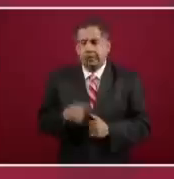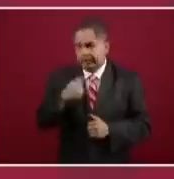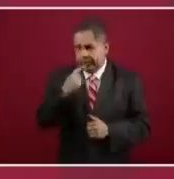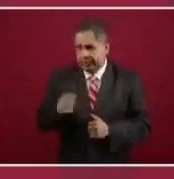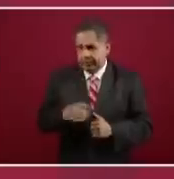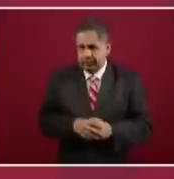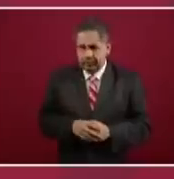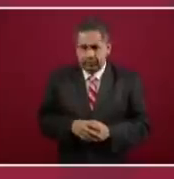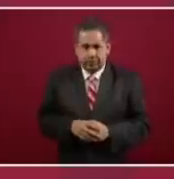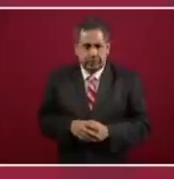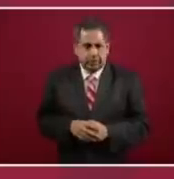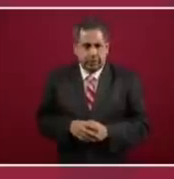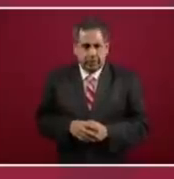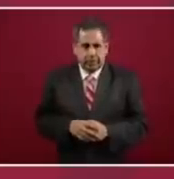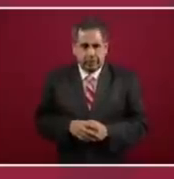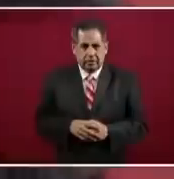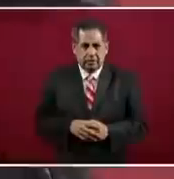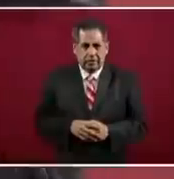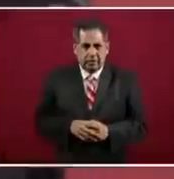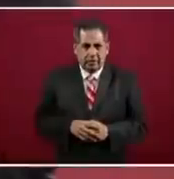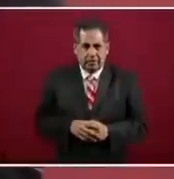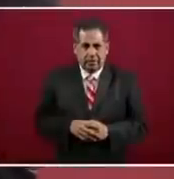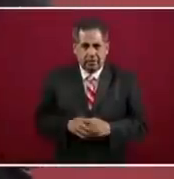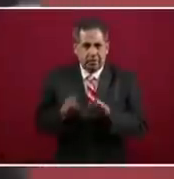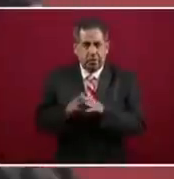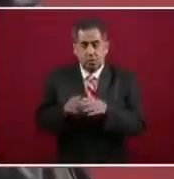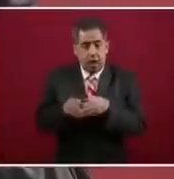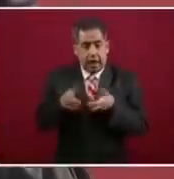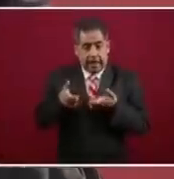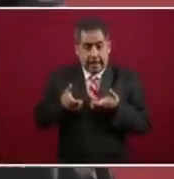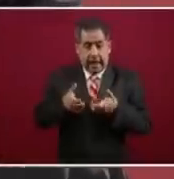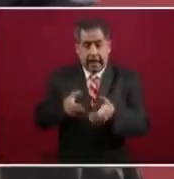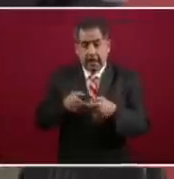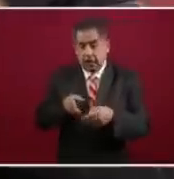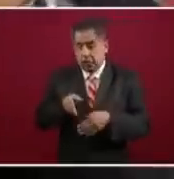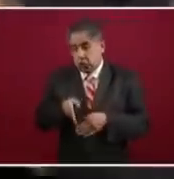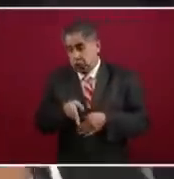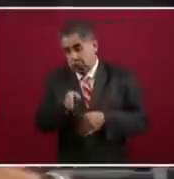pues vamos a estar porque es un cruce